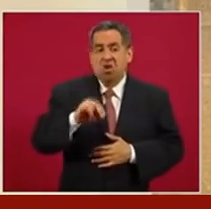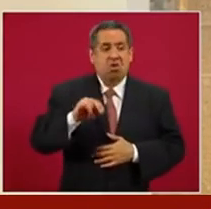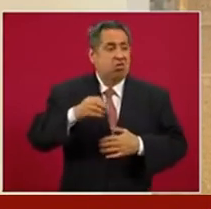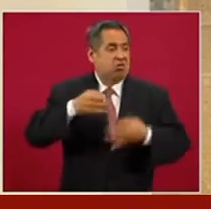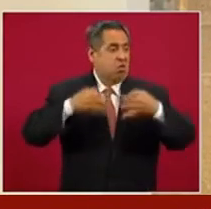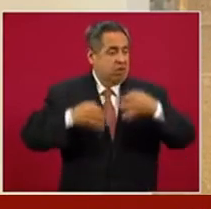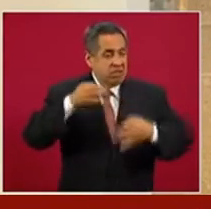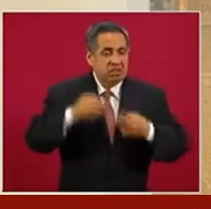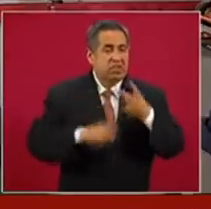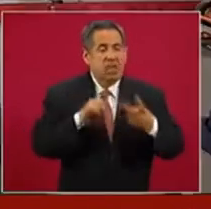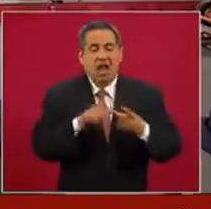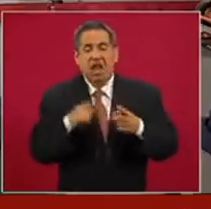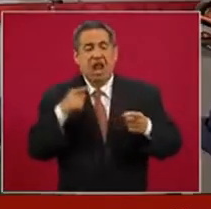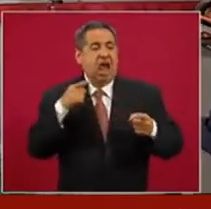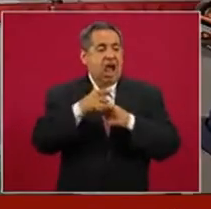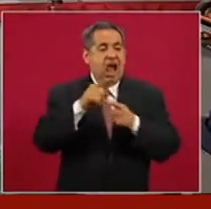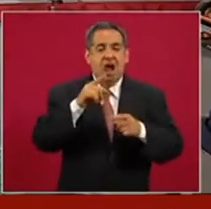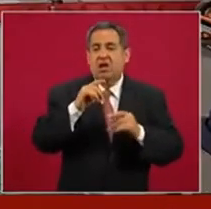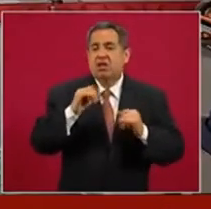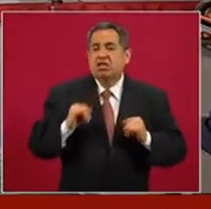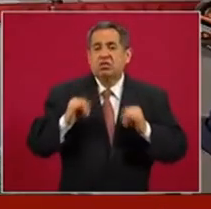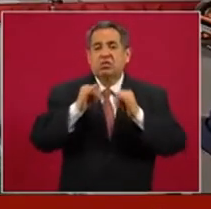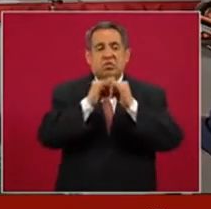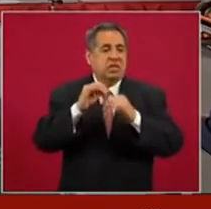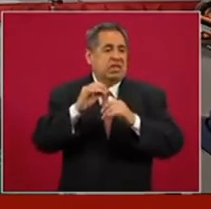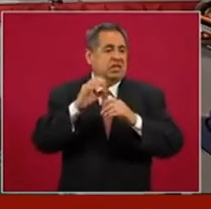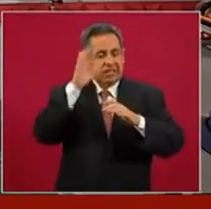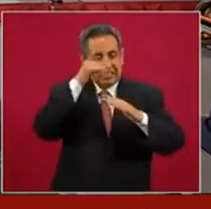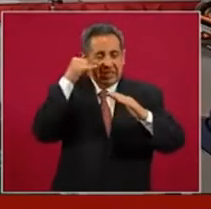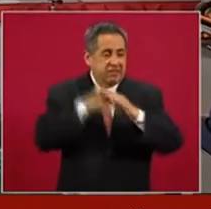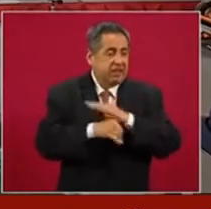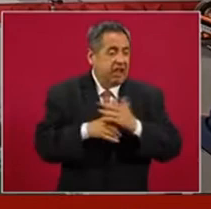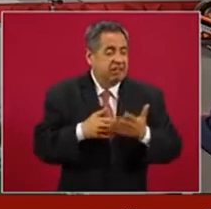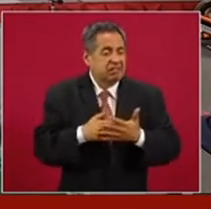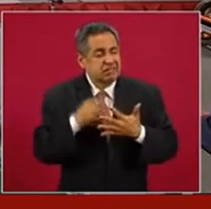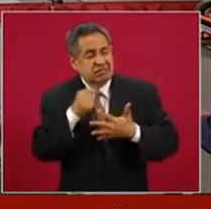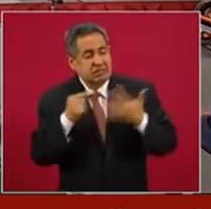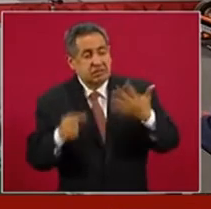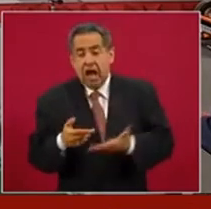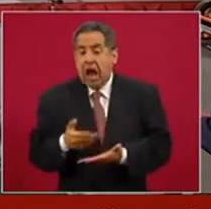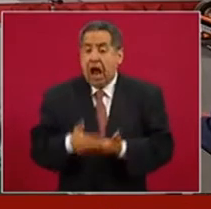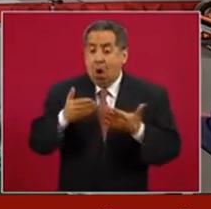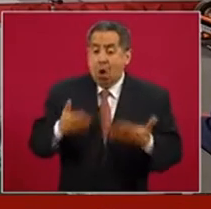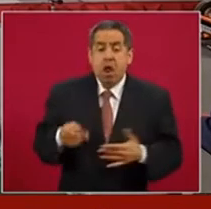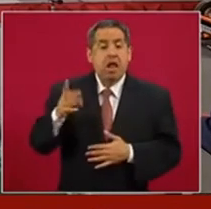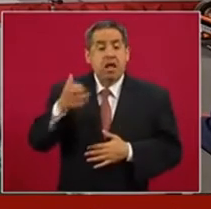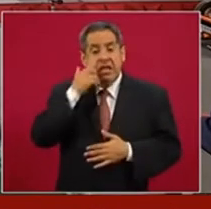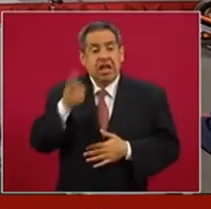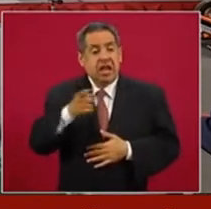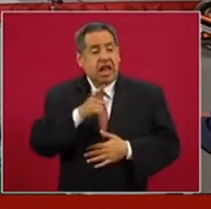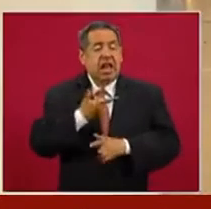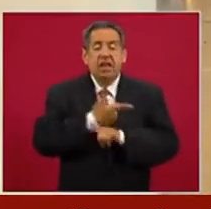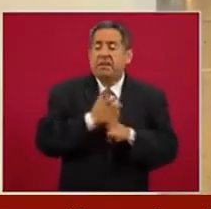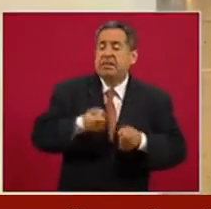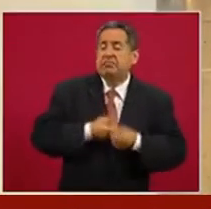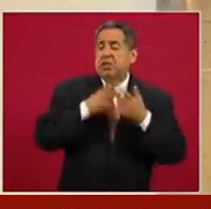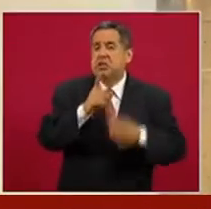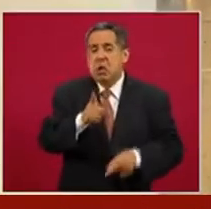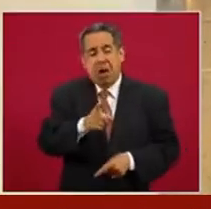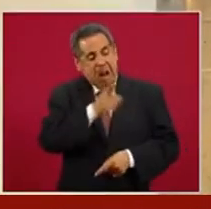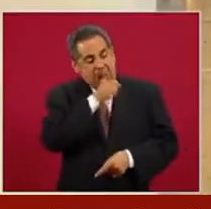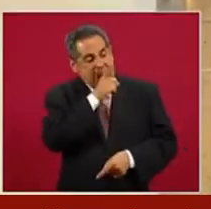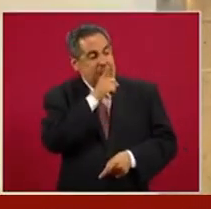instituciones culturales, científicas y académicas y ahora pretende socavar la libertad de expresión. Recordemos, por